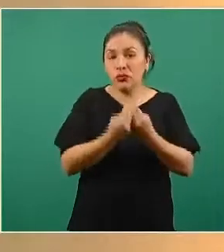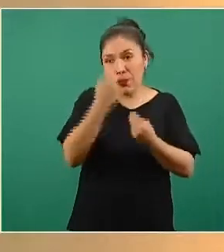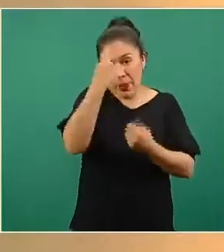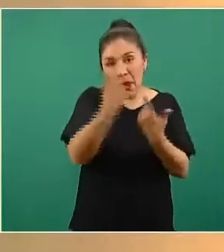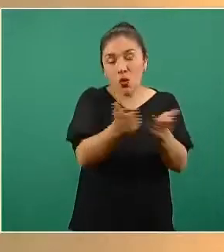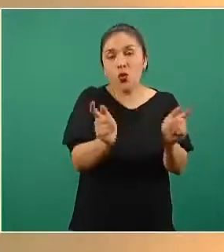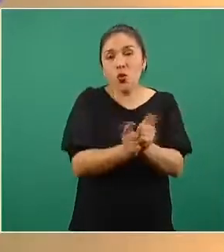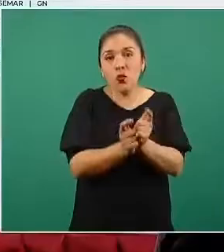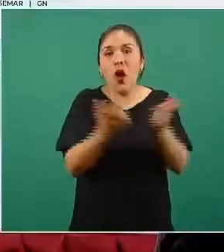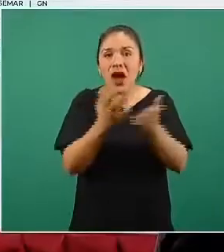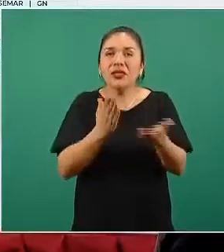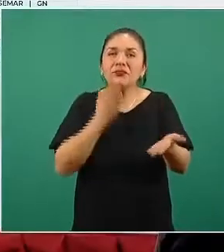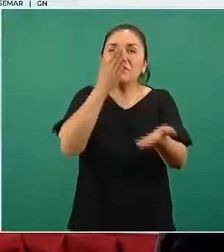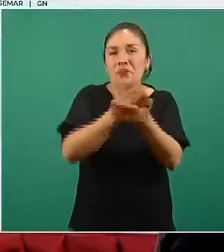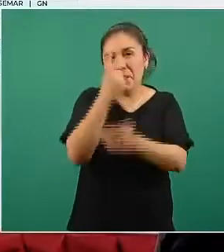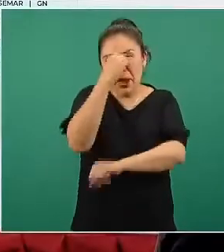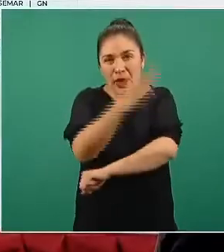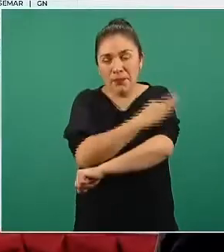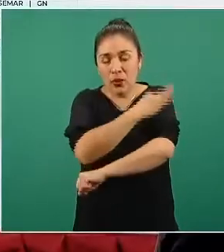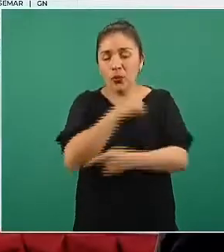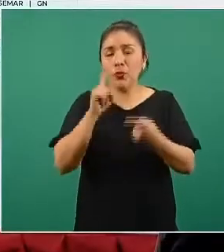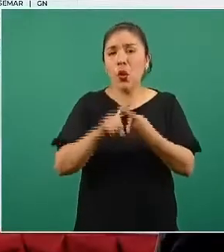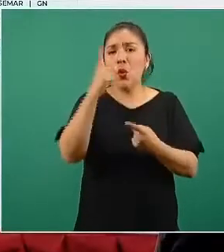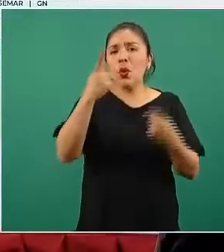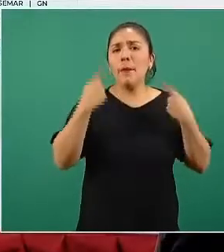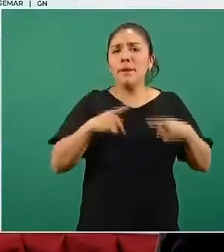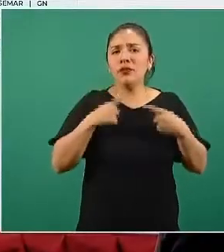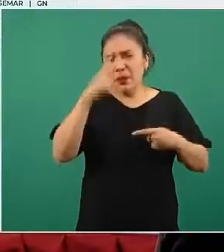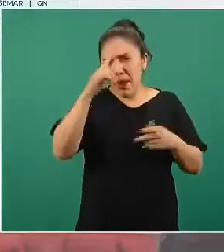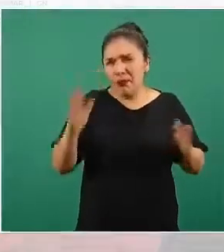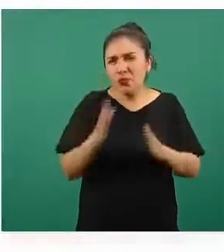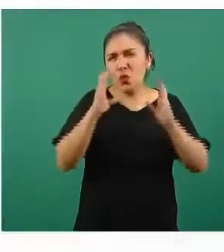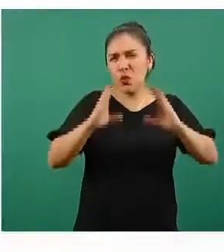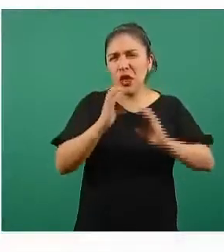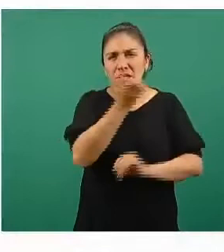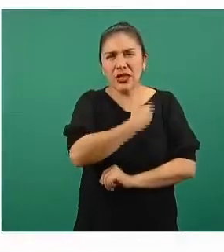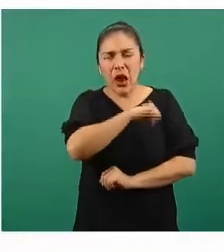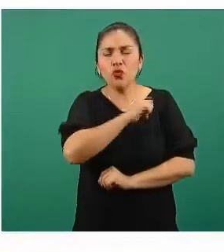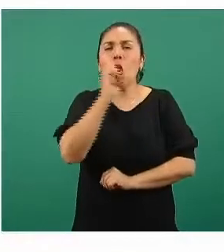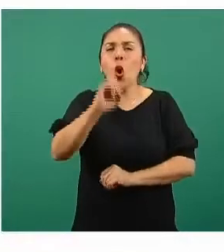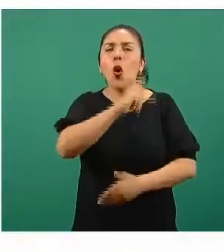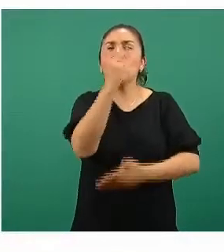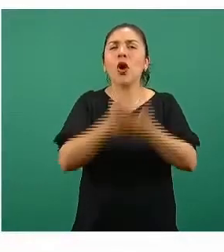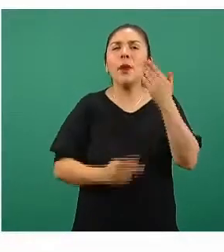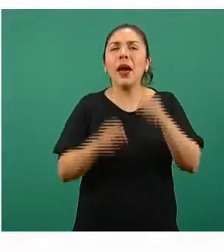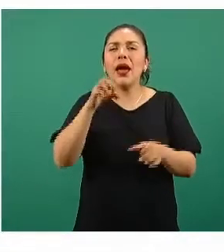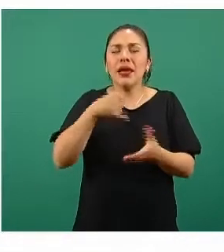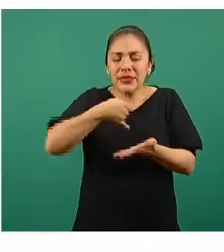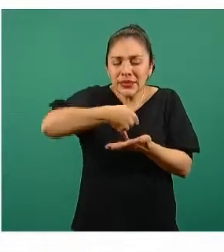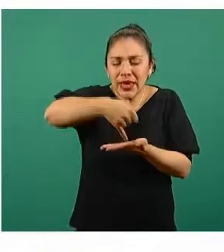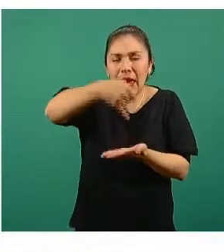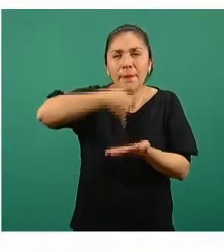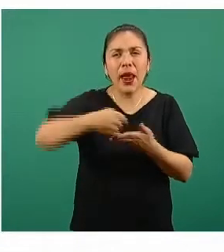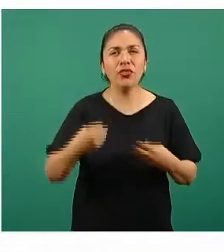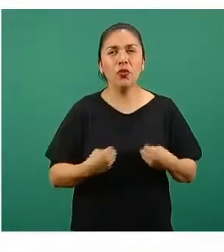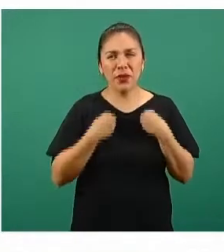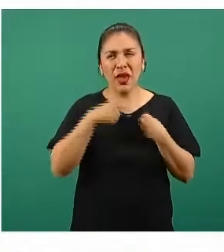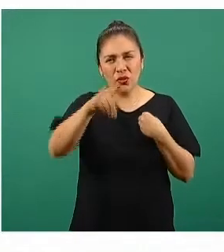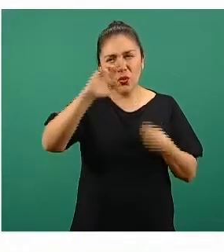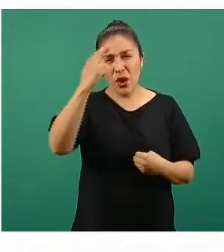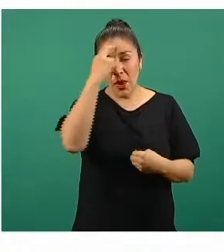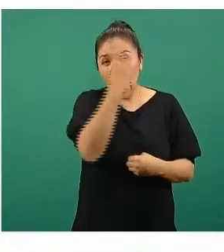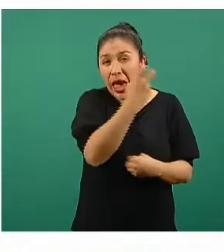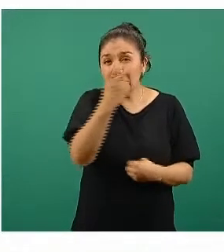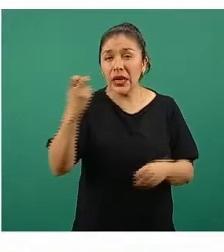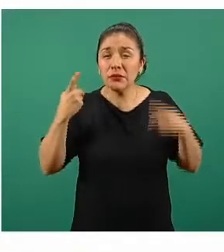de vacunación, que son un promotor de bienestar o del programa Sembrando Vida. Recordemos que estos personajes son